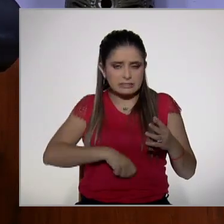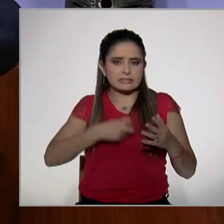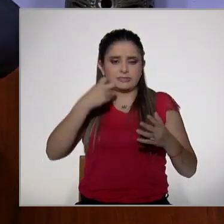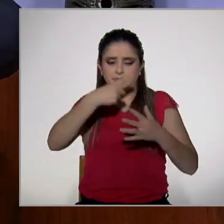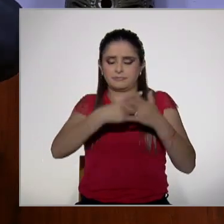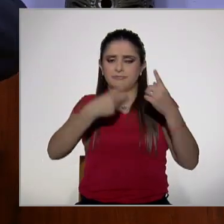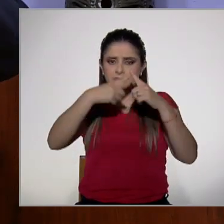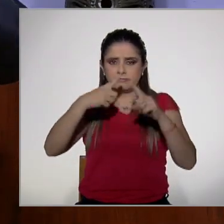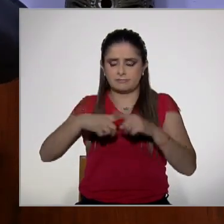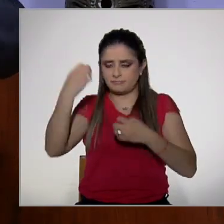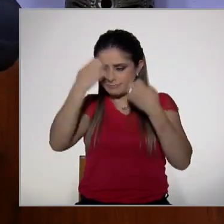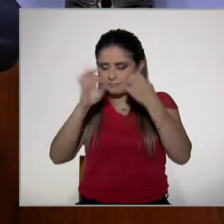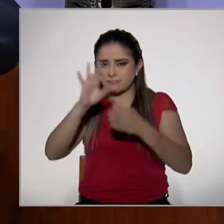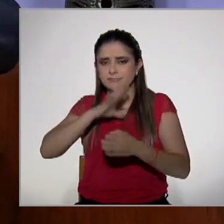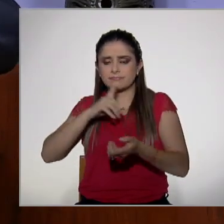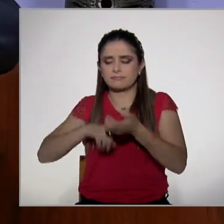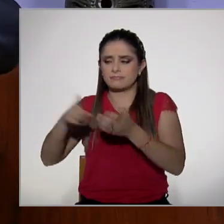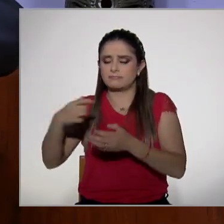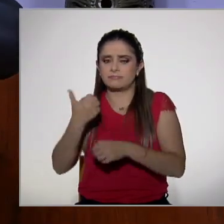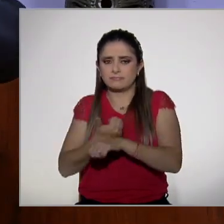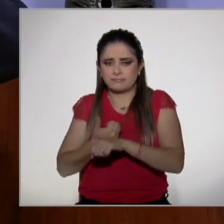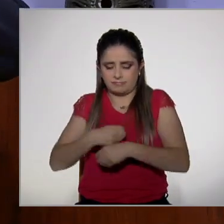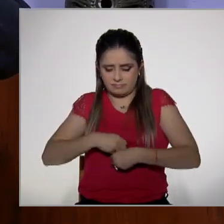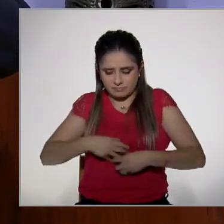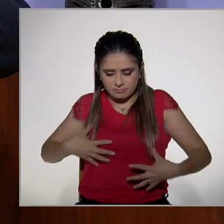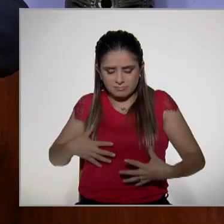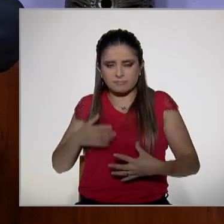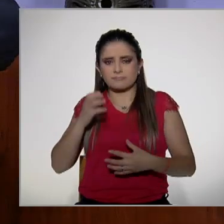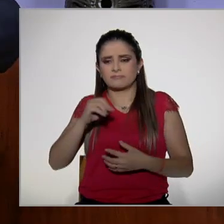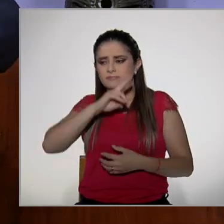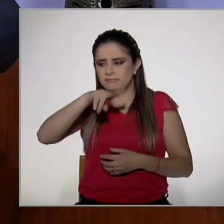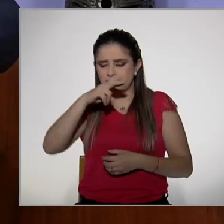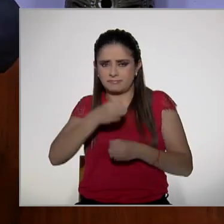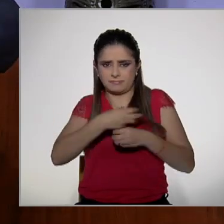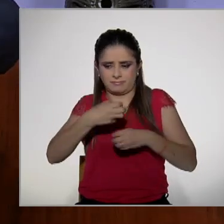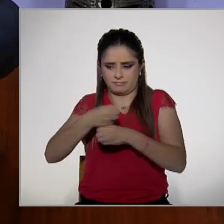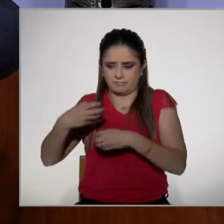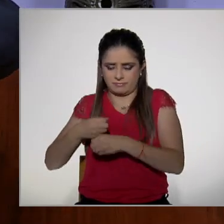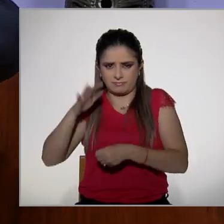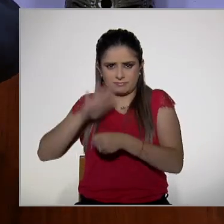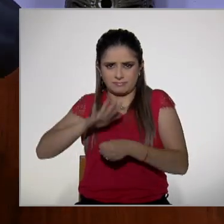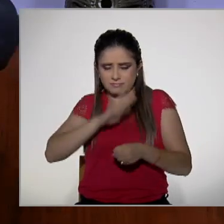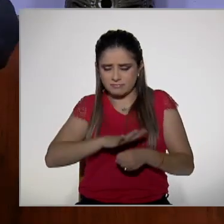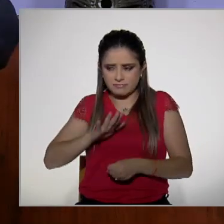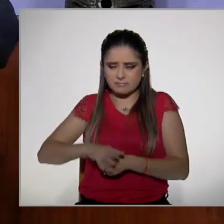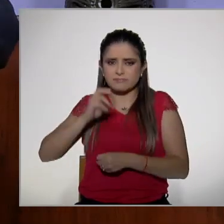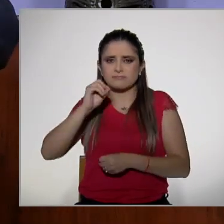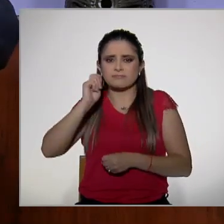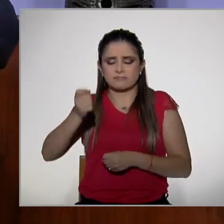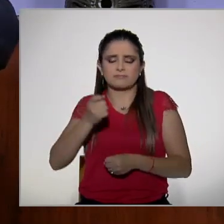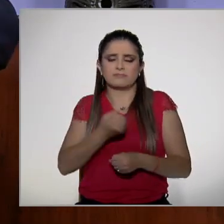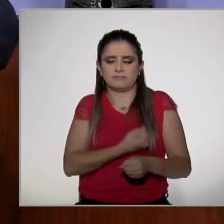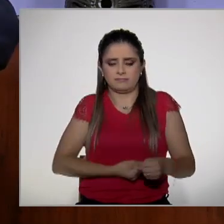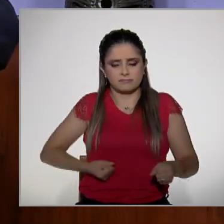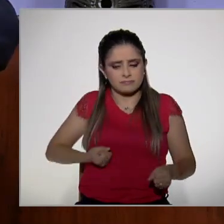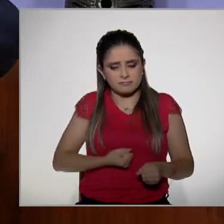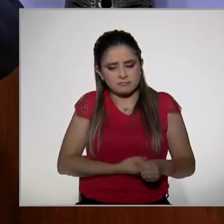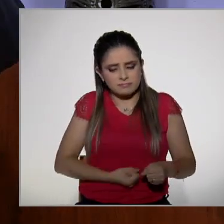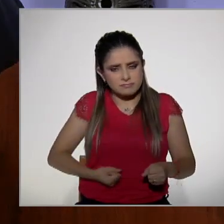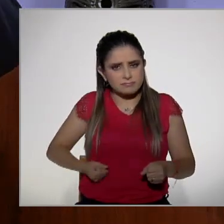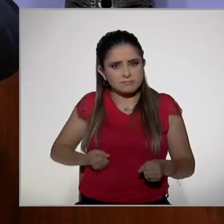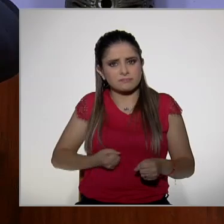datos de sangrado úlceras malformaciones este venoso es que predispongan sungard o sangrados ultrasonidos en el contexto